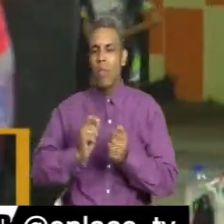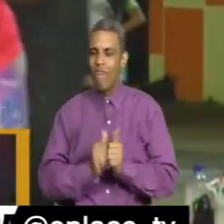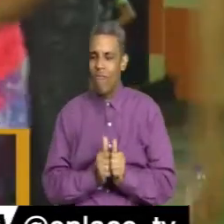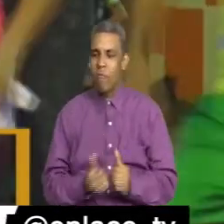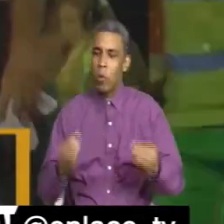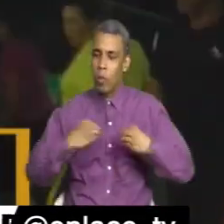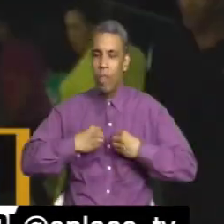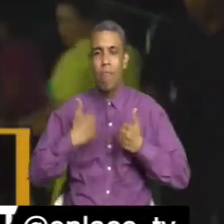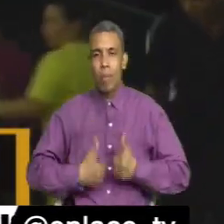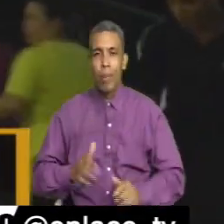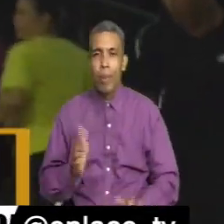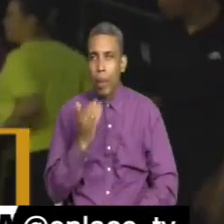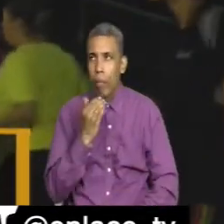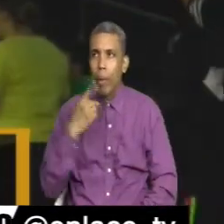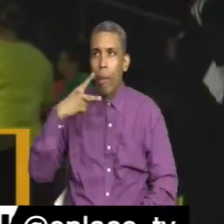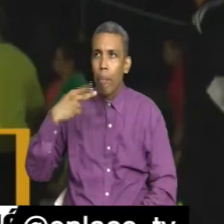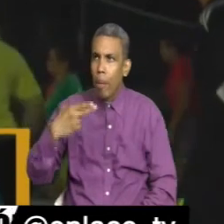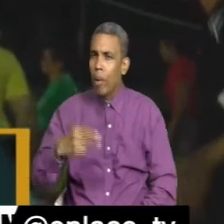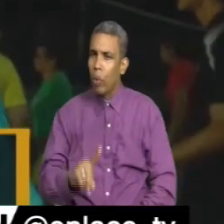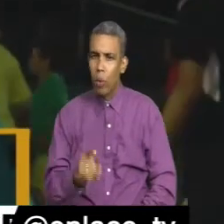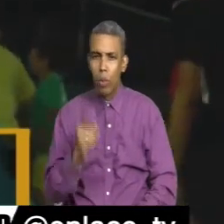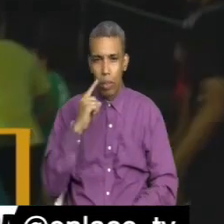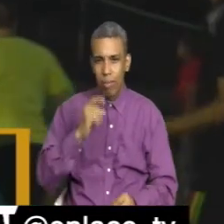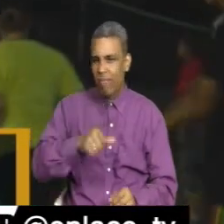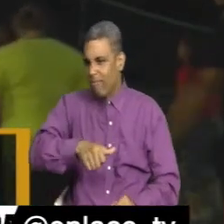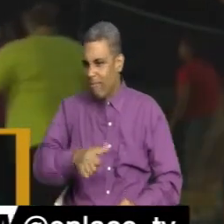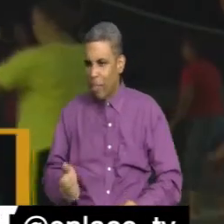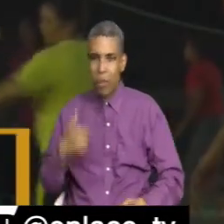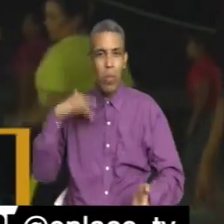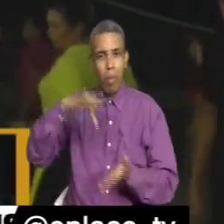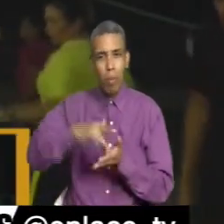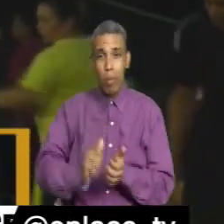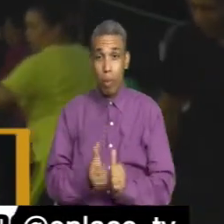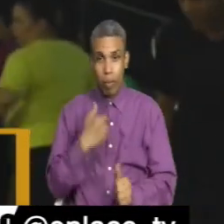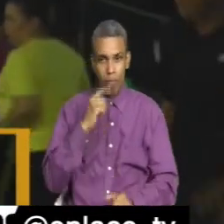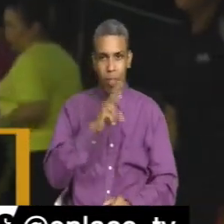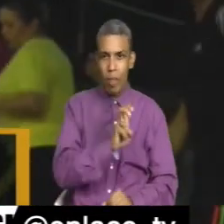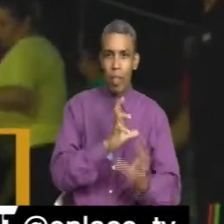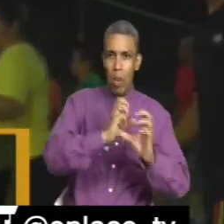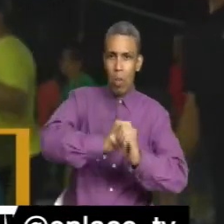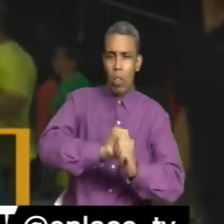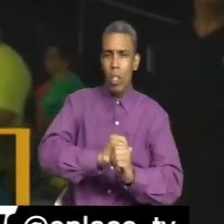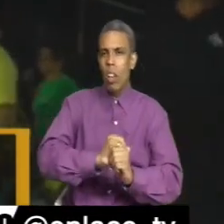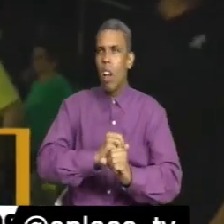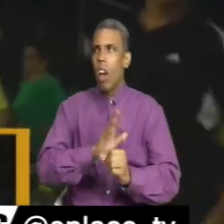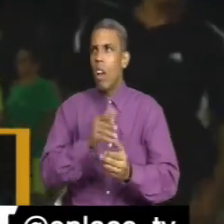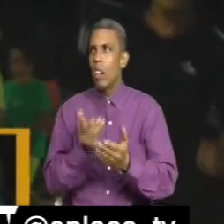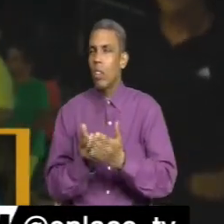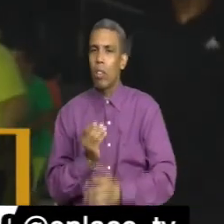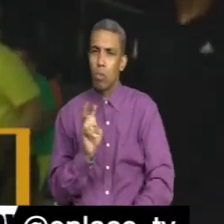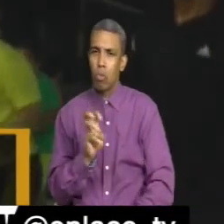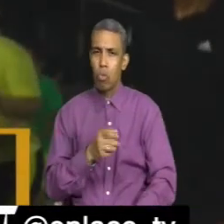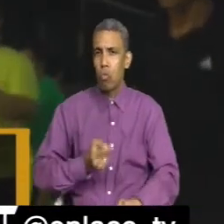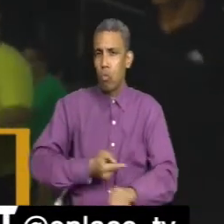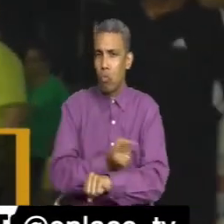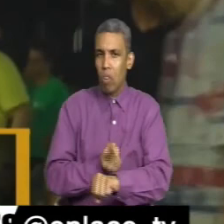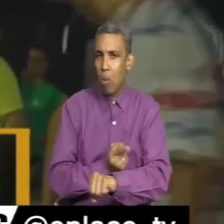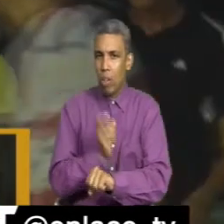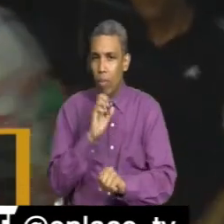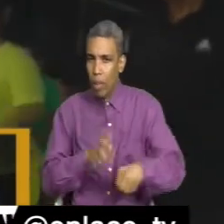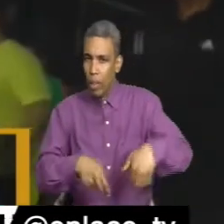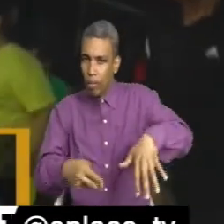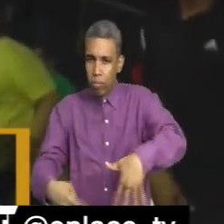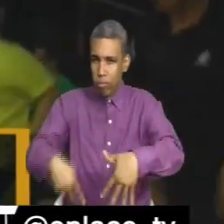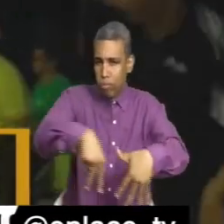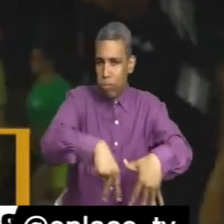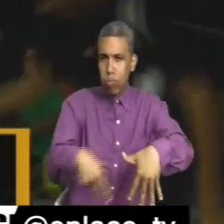de la rutina. A las noches de 7 de la noche a 8 trabajamos aquí la clase de aeróbicos básicos. Es una clase donde los